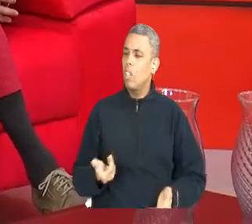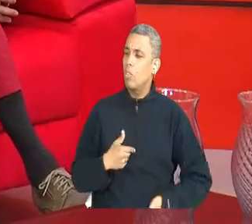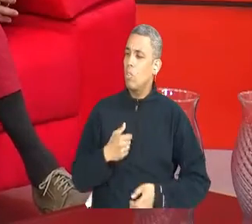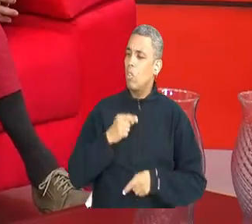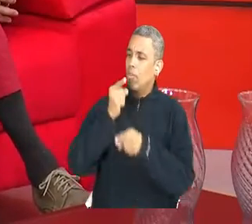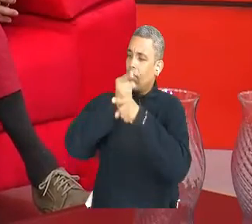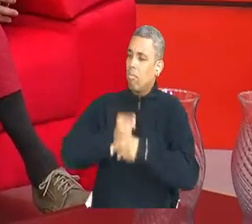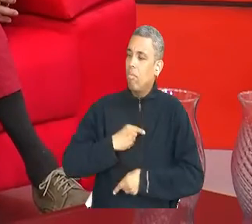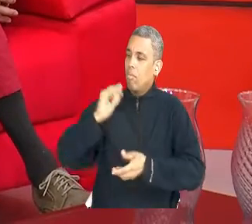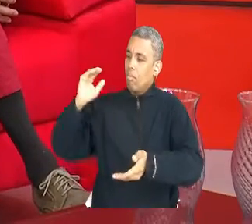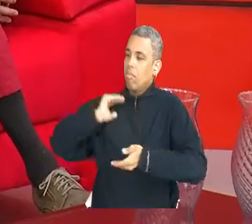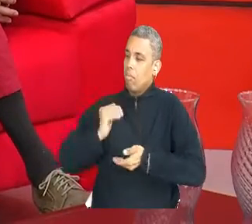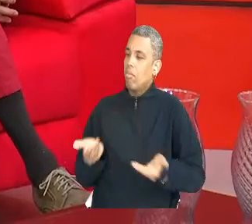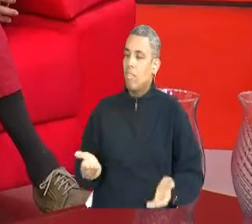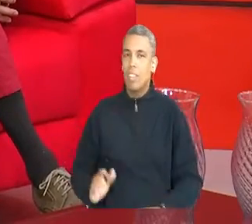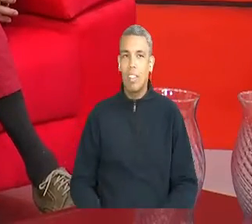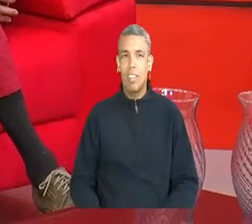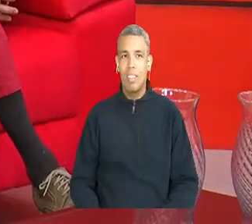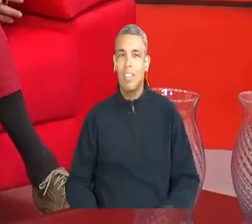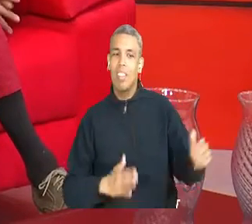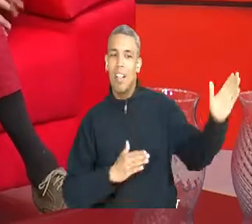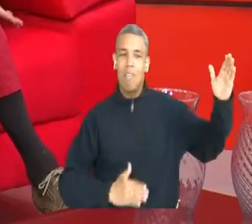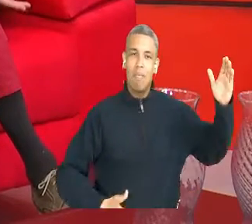ahora son obras y